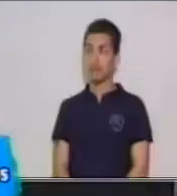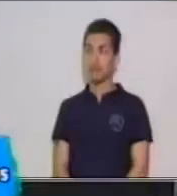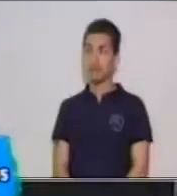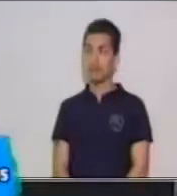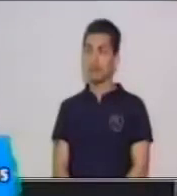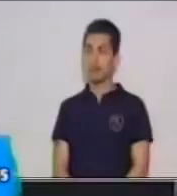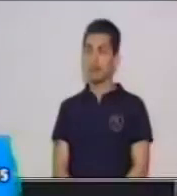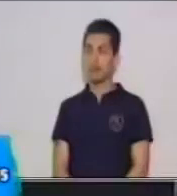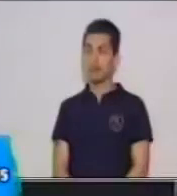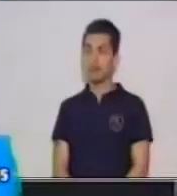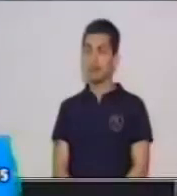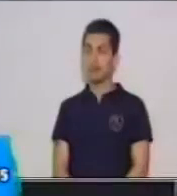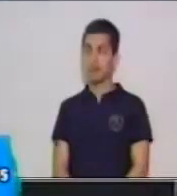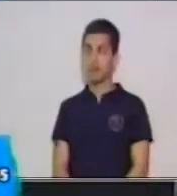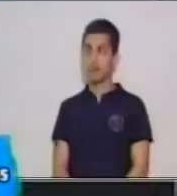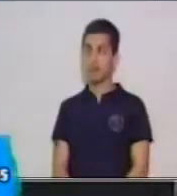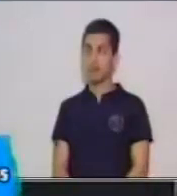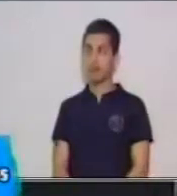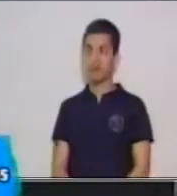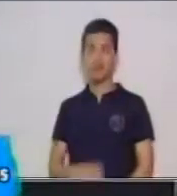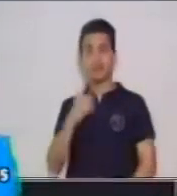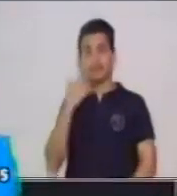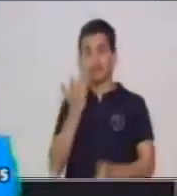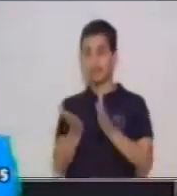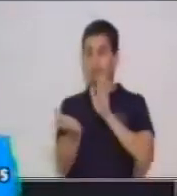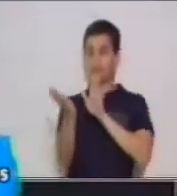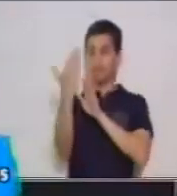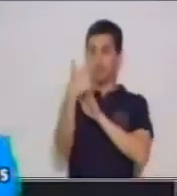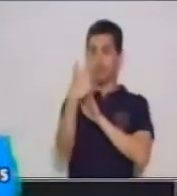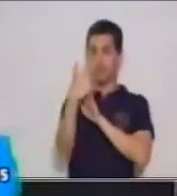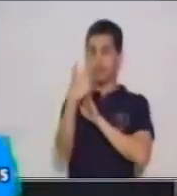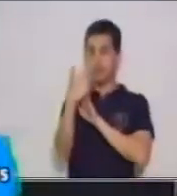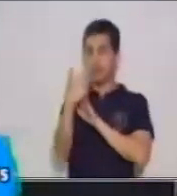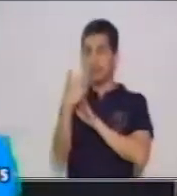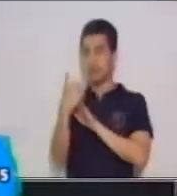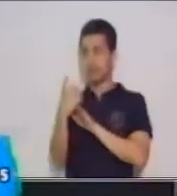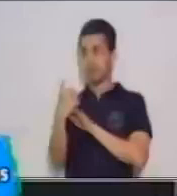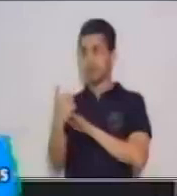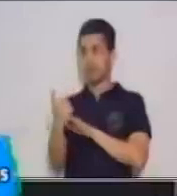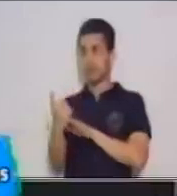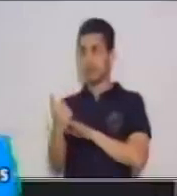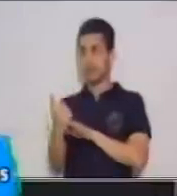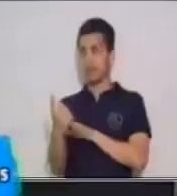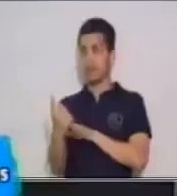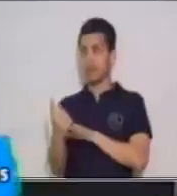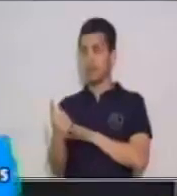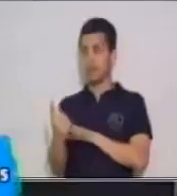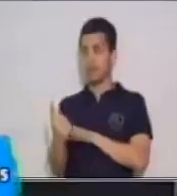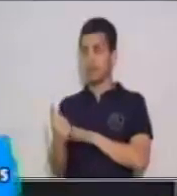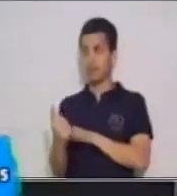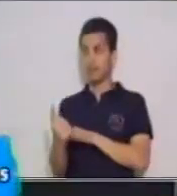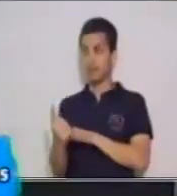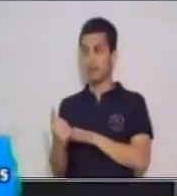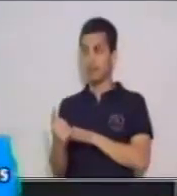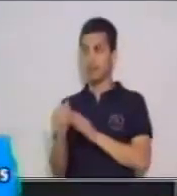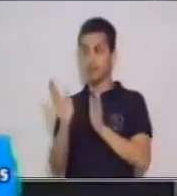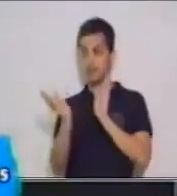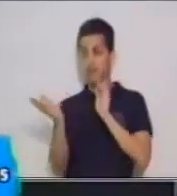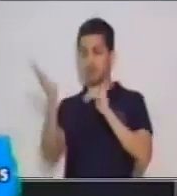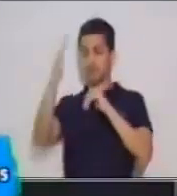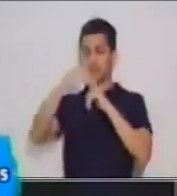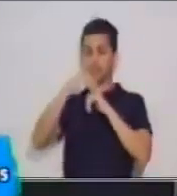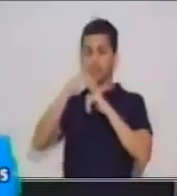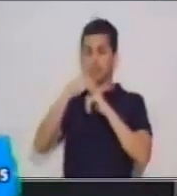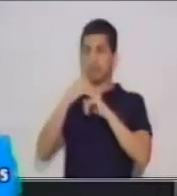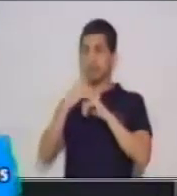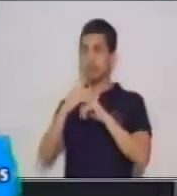Le doblamos esta que nos quedó hacia adentro y nos queda así. Este lo doblamos hacia arriba